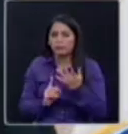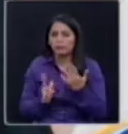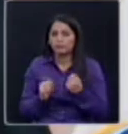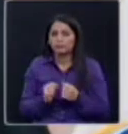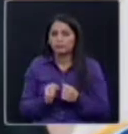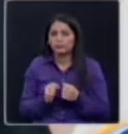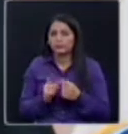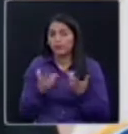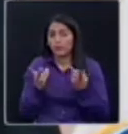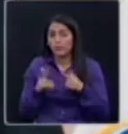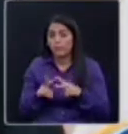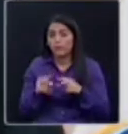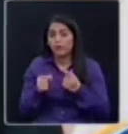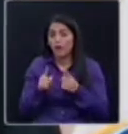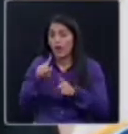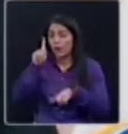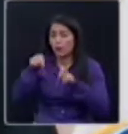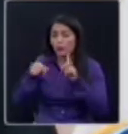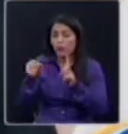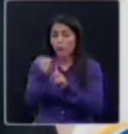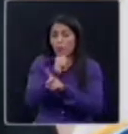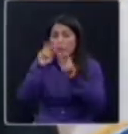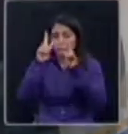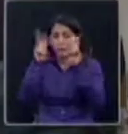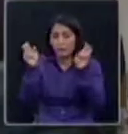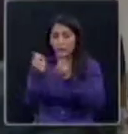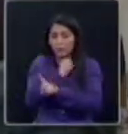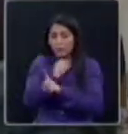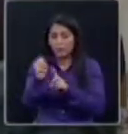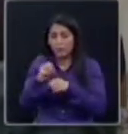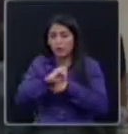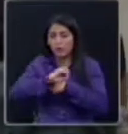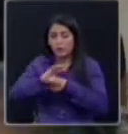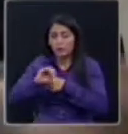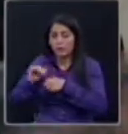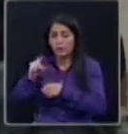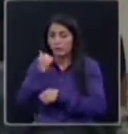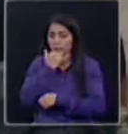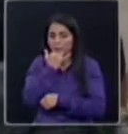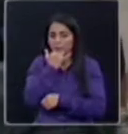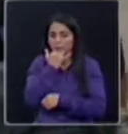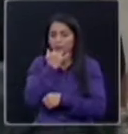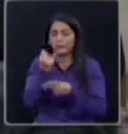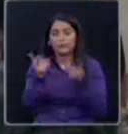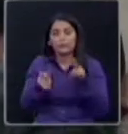contenido violento y extensión de publicidad. Resaltó además la creación de la